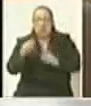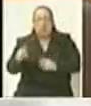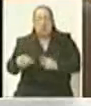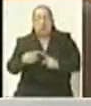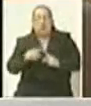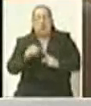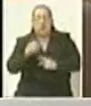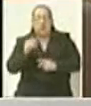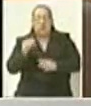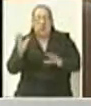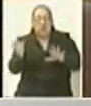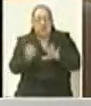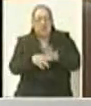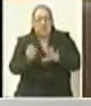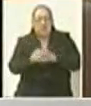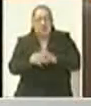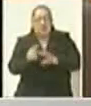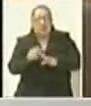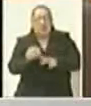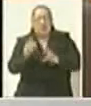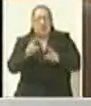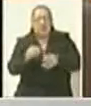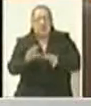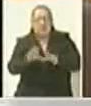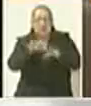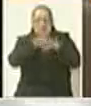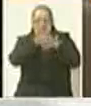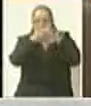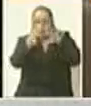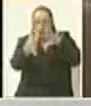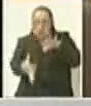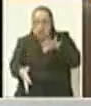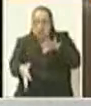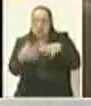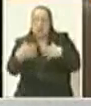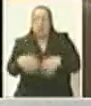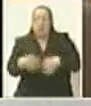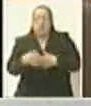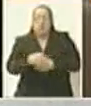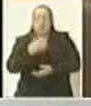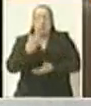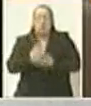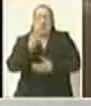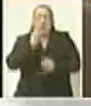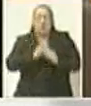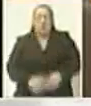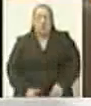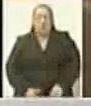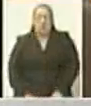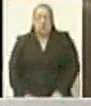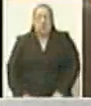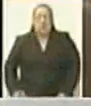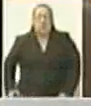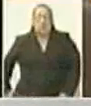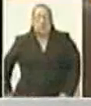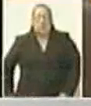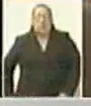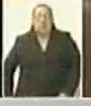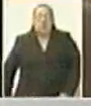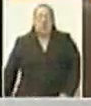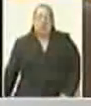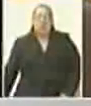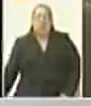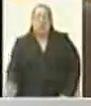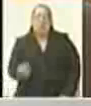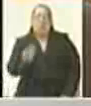toneladas de relave, que de caerse esos relaves ocasionaría un dique de aproximadamente